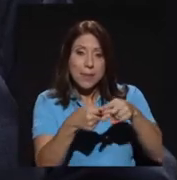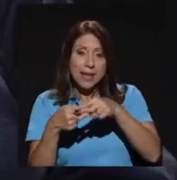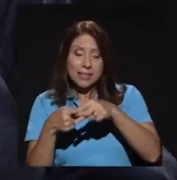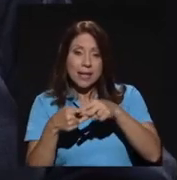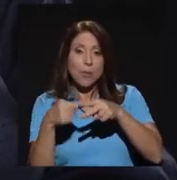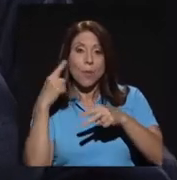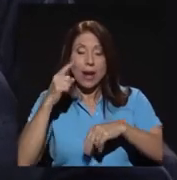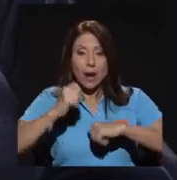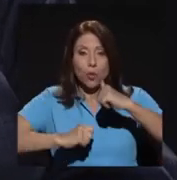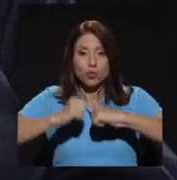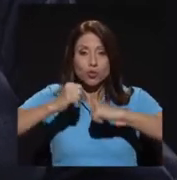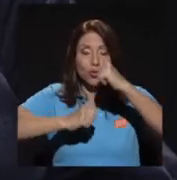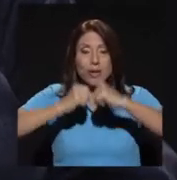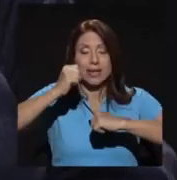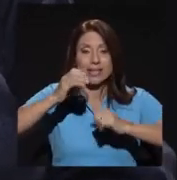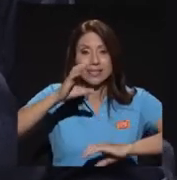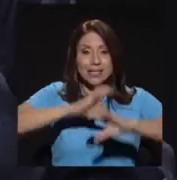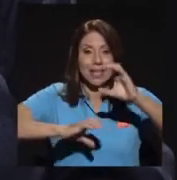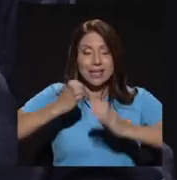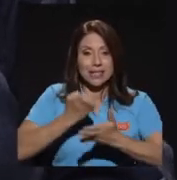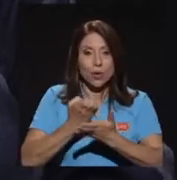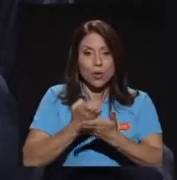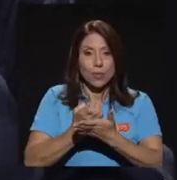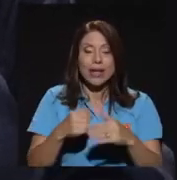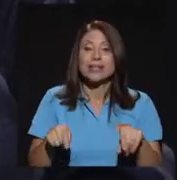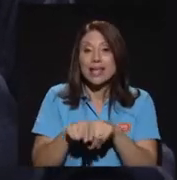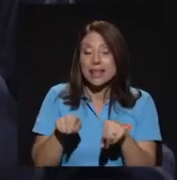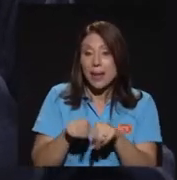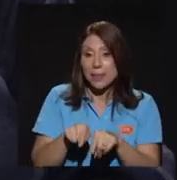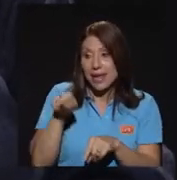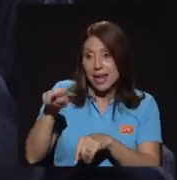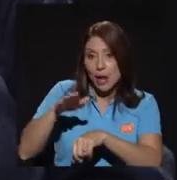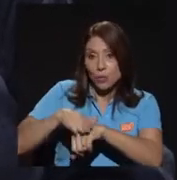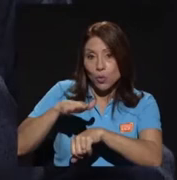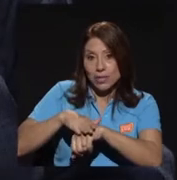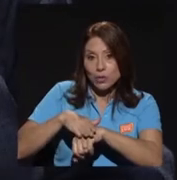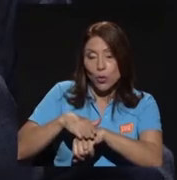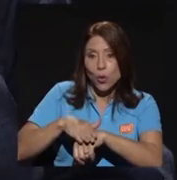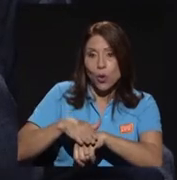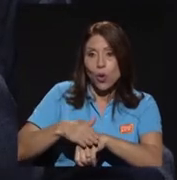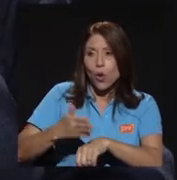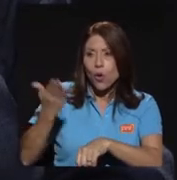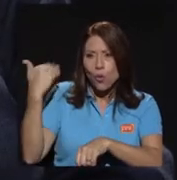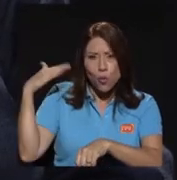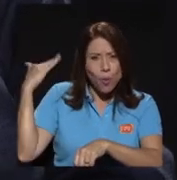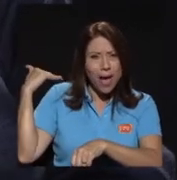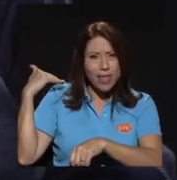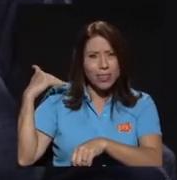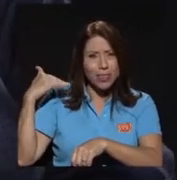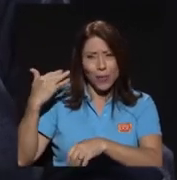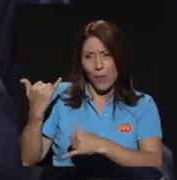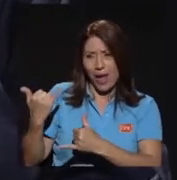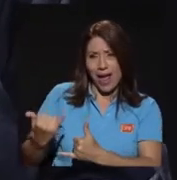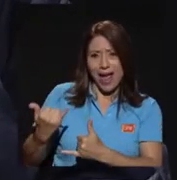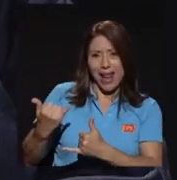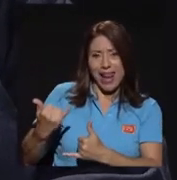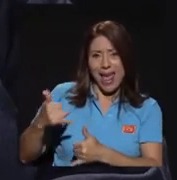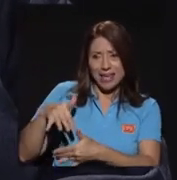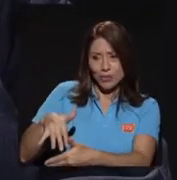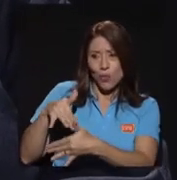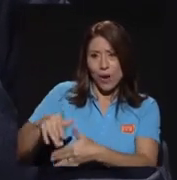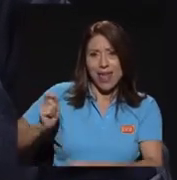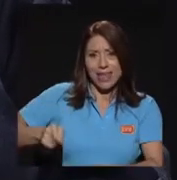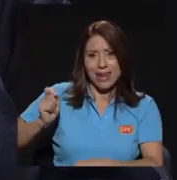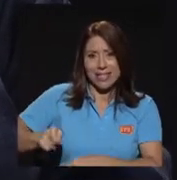económicas y también autorizó que la cuando la escuela derechos de tuvo que venir donde está la corte suprema de justicia